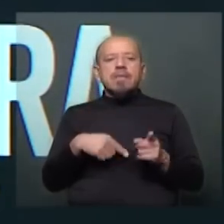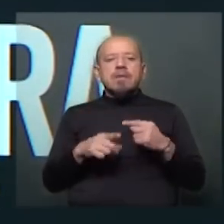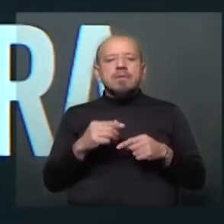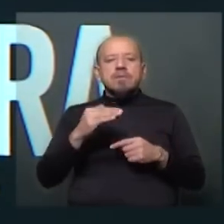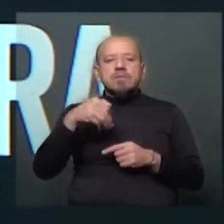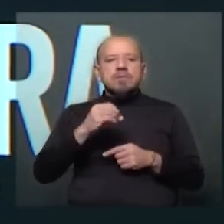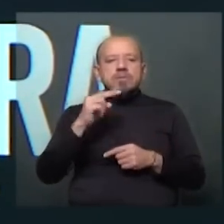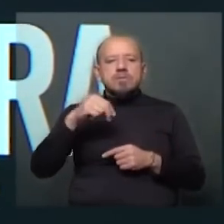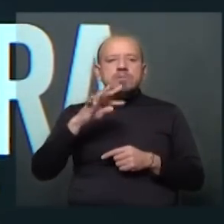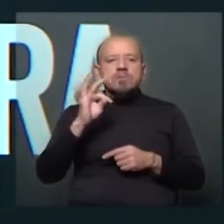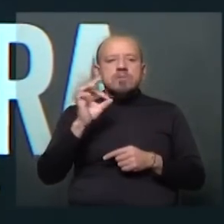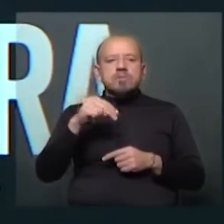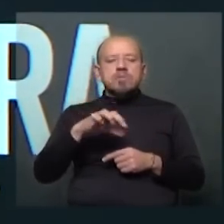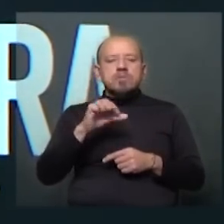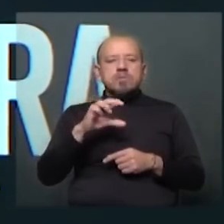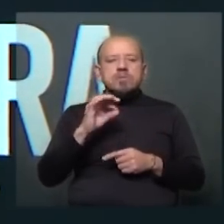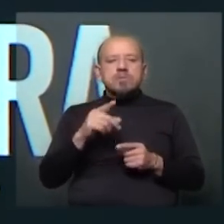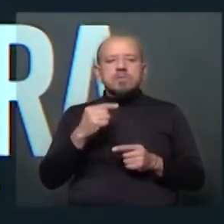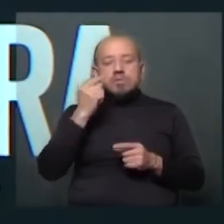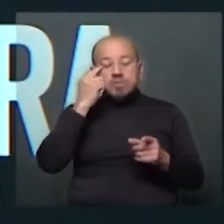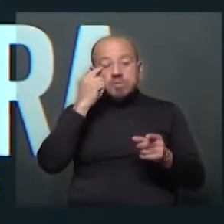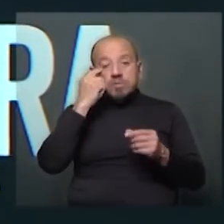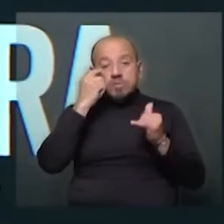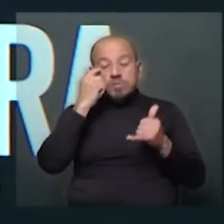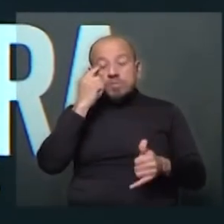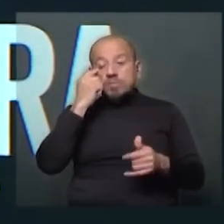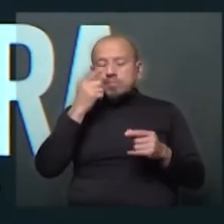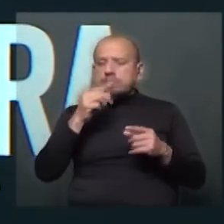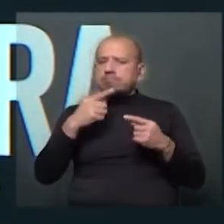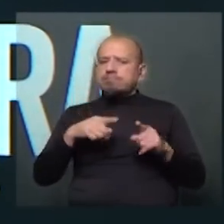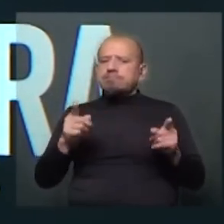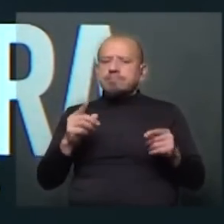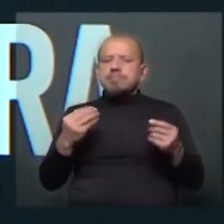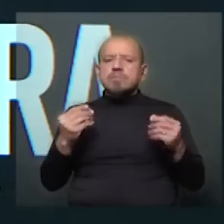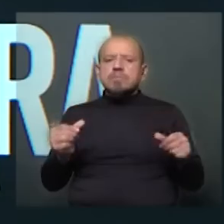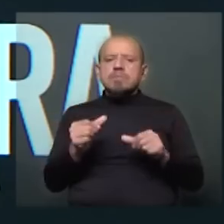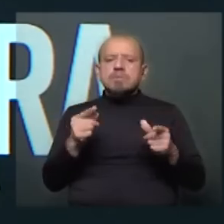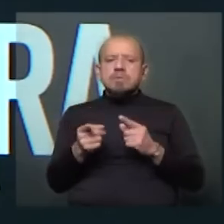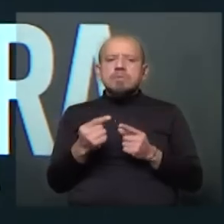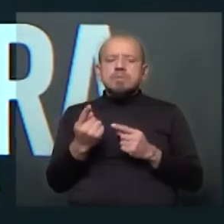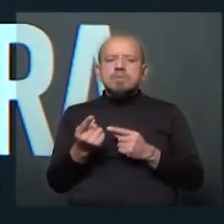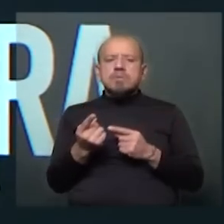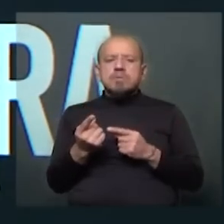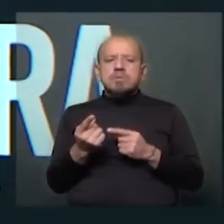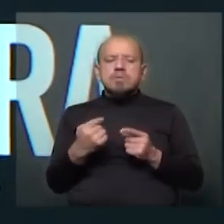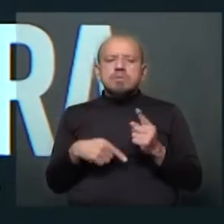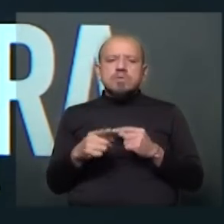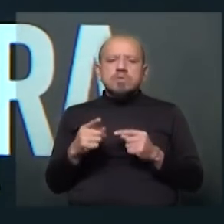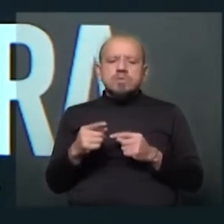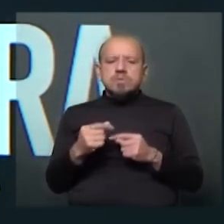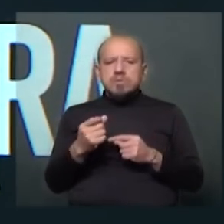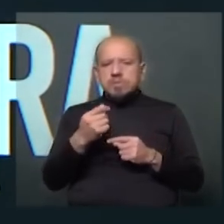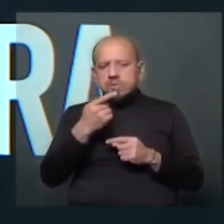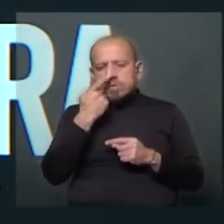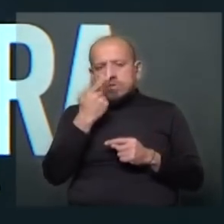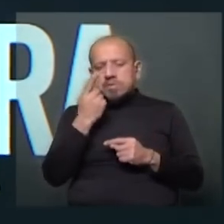montoneros y son amigos entre sí y tienen una visión muy distinta de lo que están haciendo y cómo lo están haciendo además uno está clandestino El otro no y lo interesante de nosotros